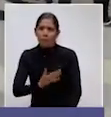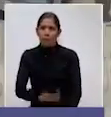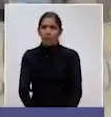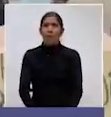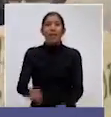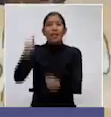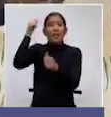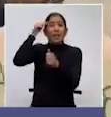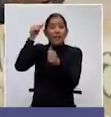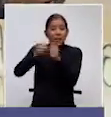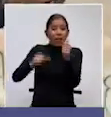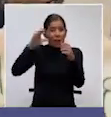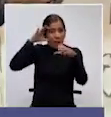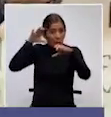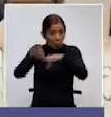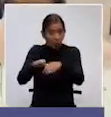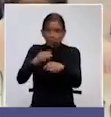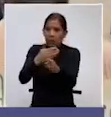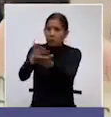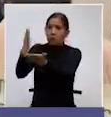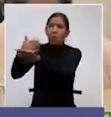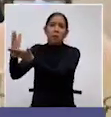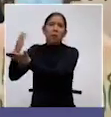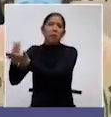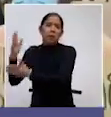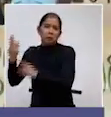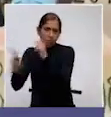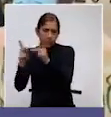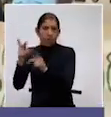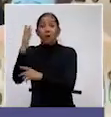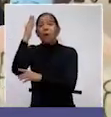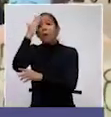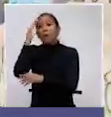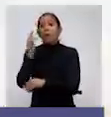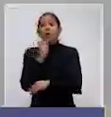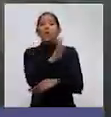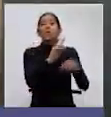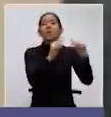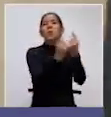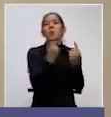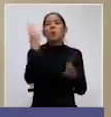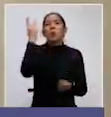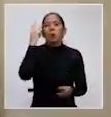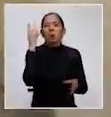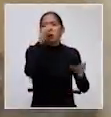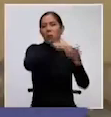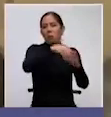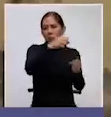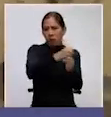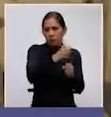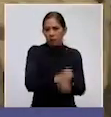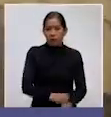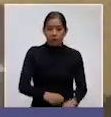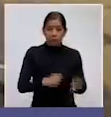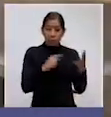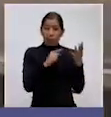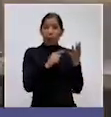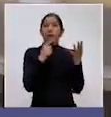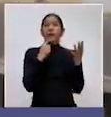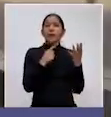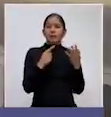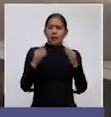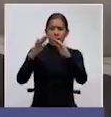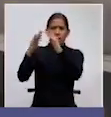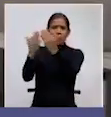gente, con el tenor de que están metiendo gente del color político. Dotar de internet gratuito a todas las unidades